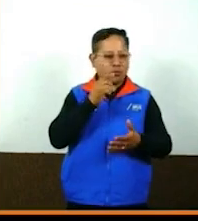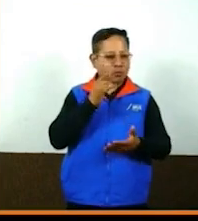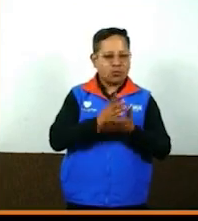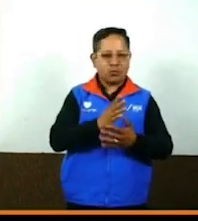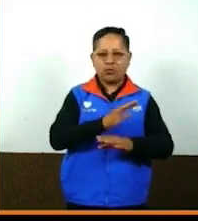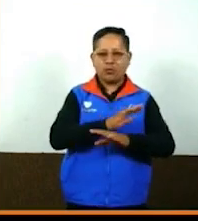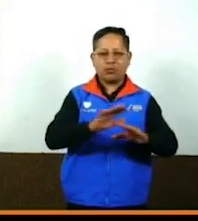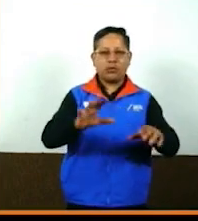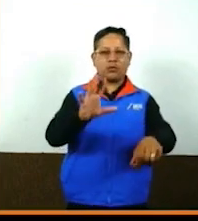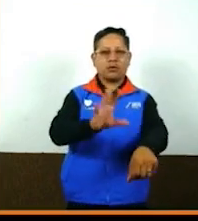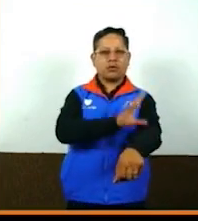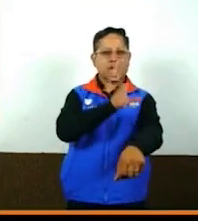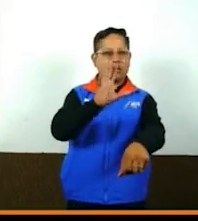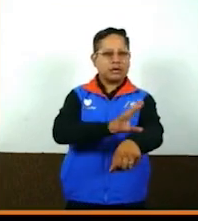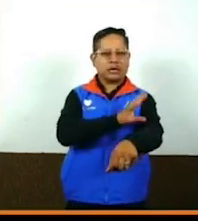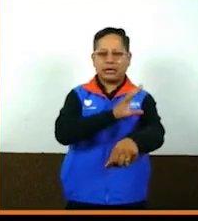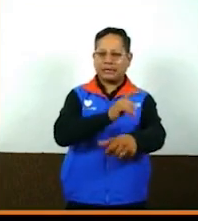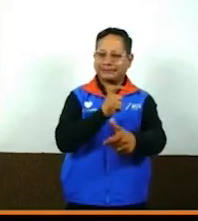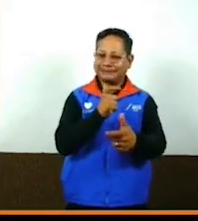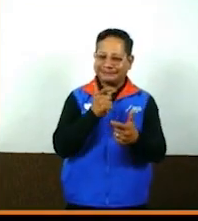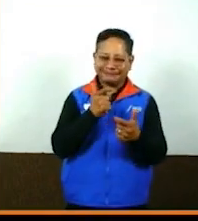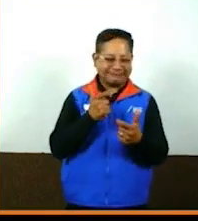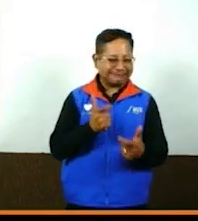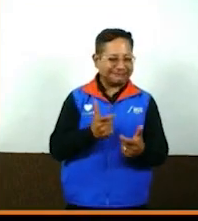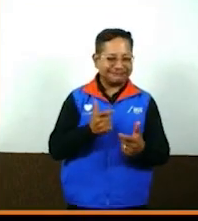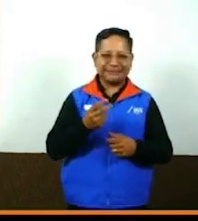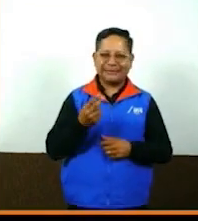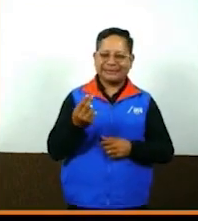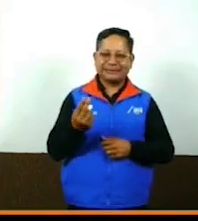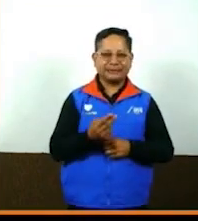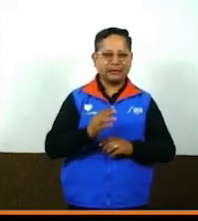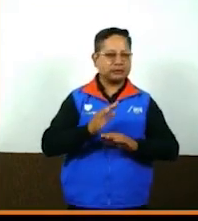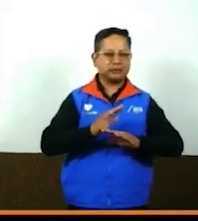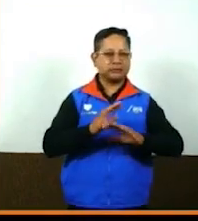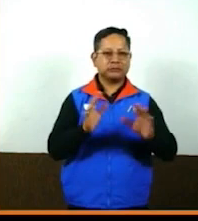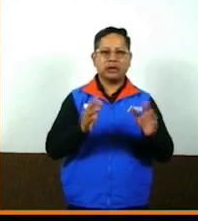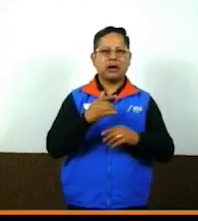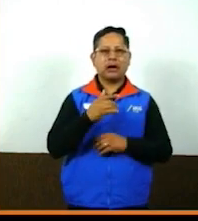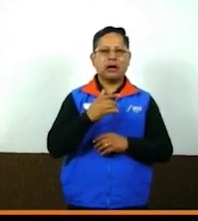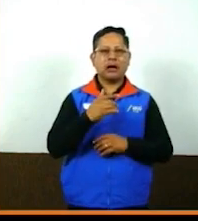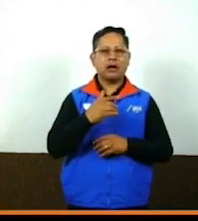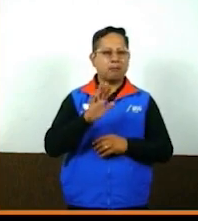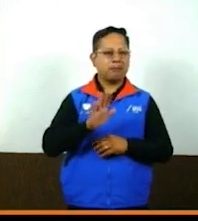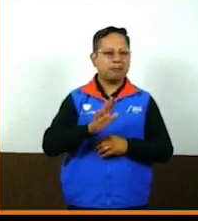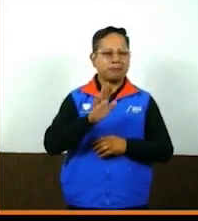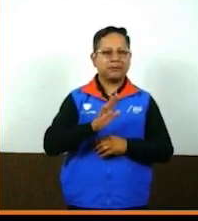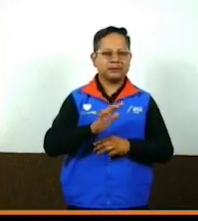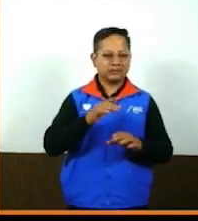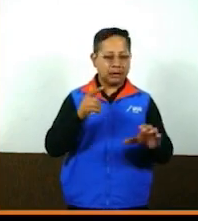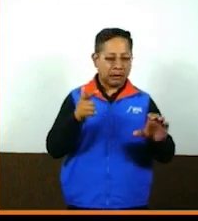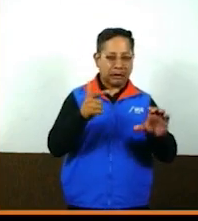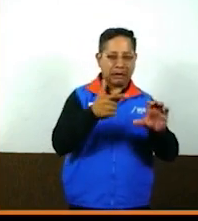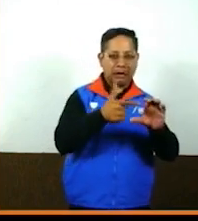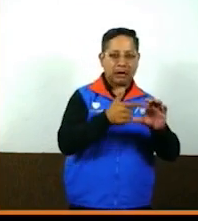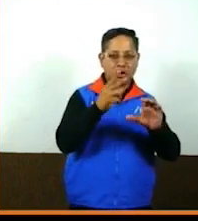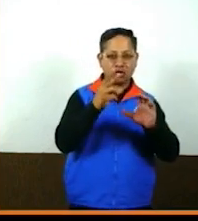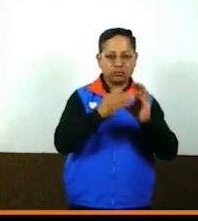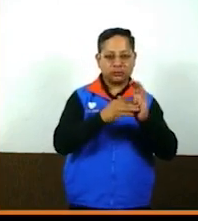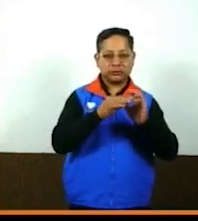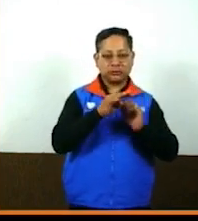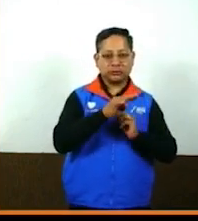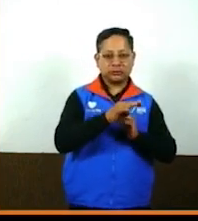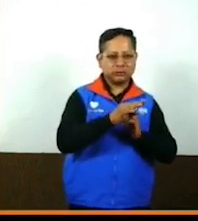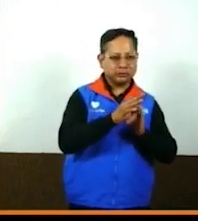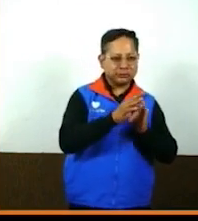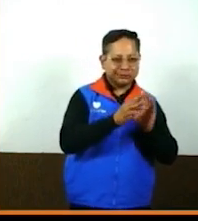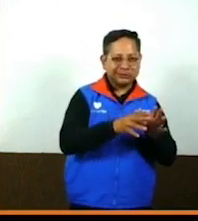esfuerzo, mucha capacidad económica, pero lo vamos a lograr, ¿no? Estamos comprometidos con ello. Audi México en 2019